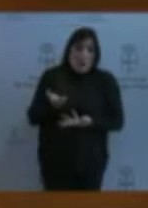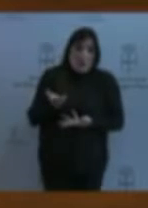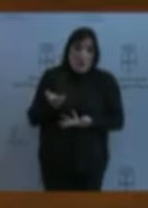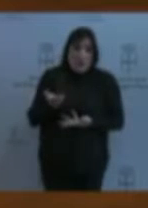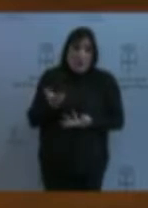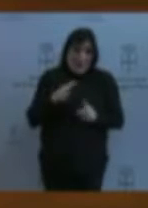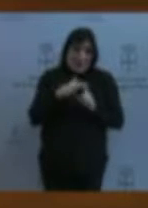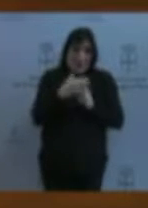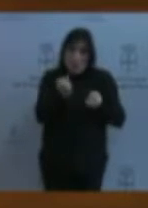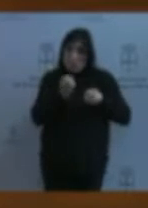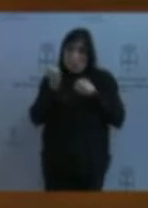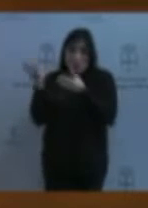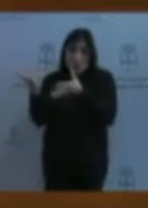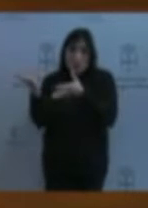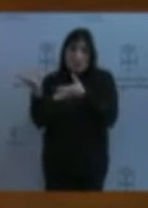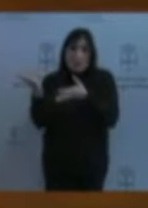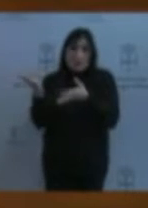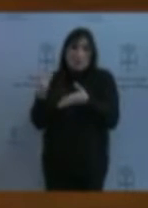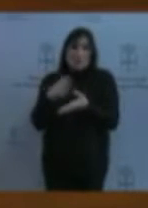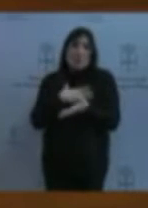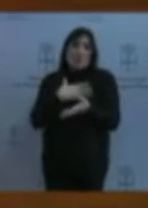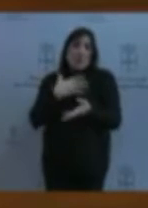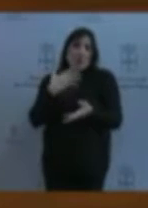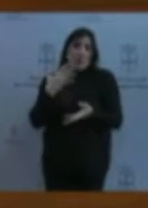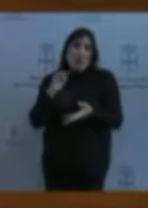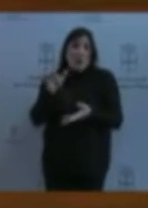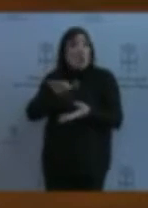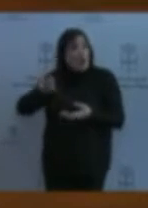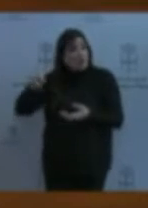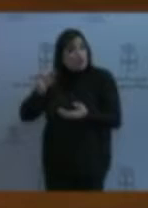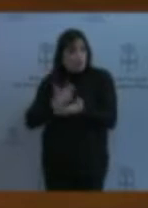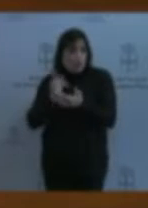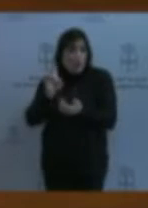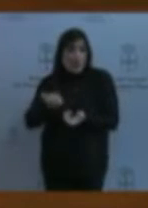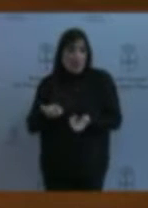han producido también en otros lugares de la Unión Europea.